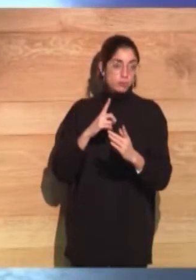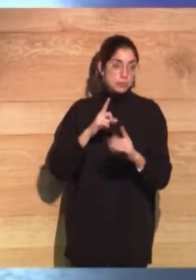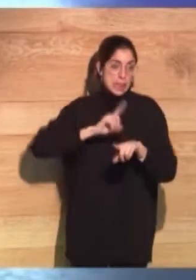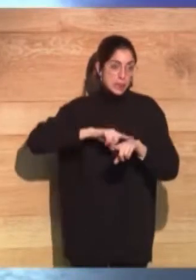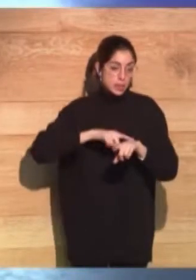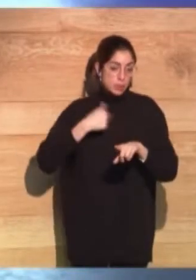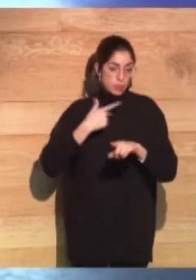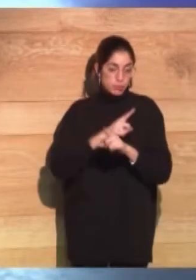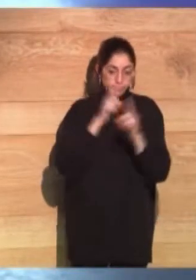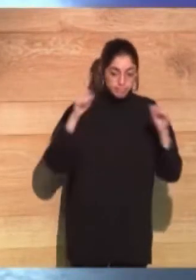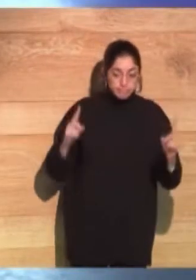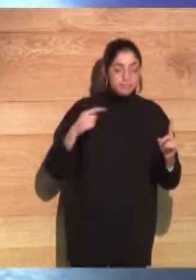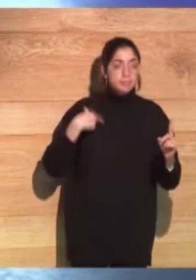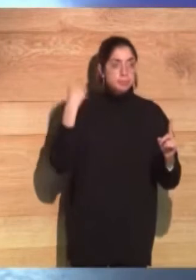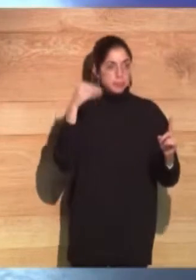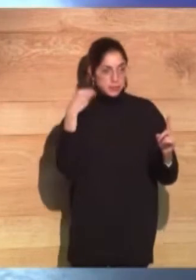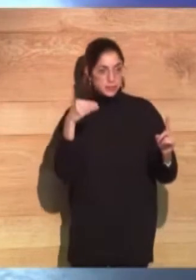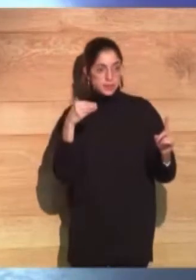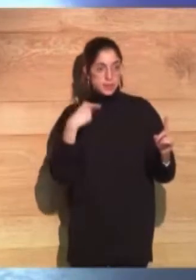también pudimos